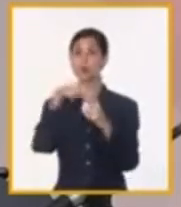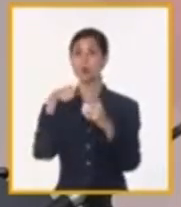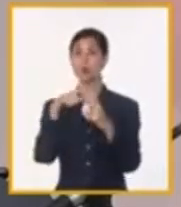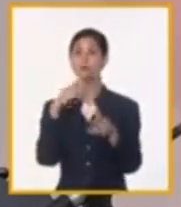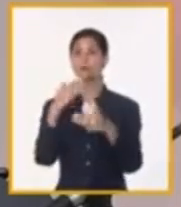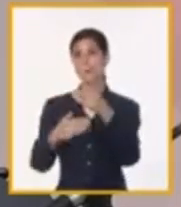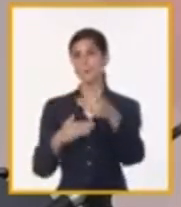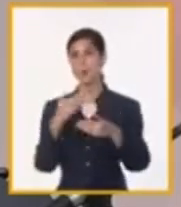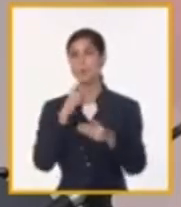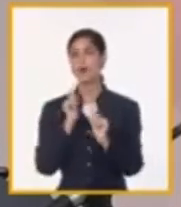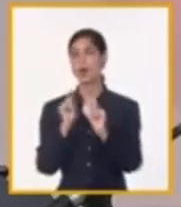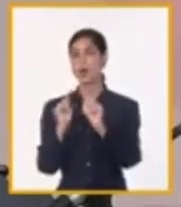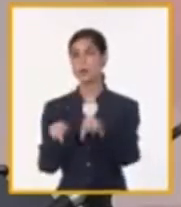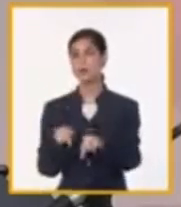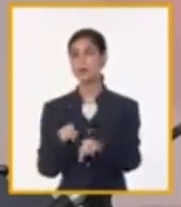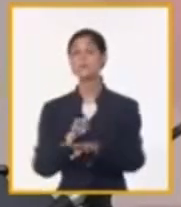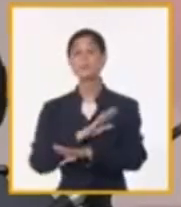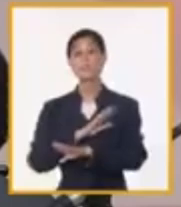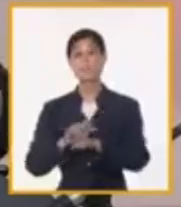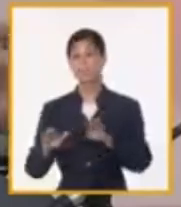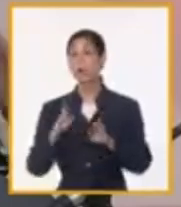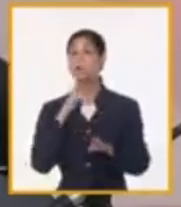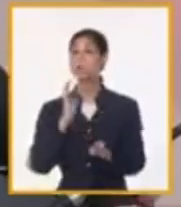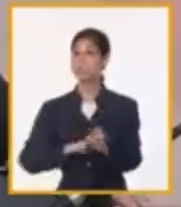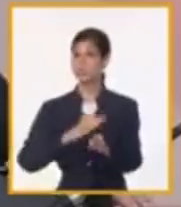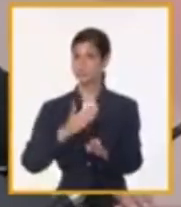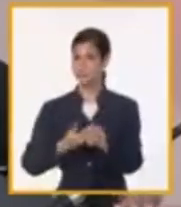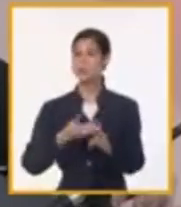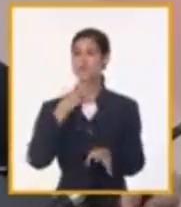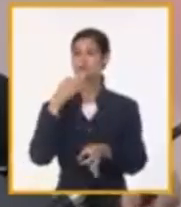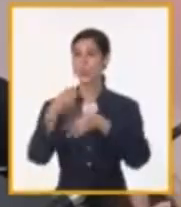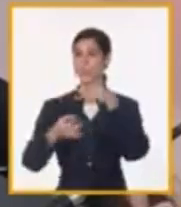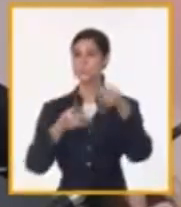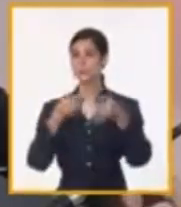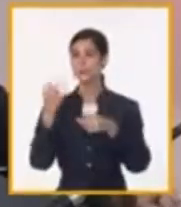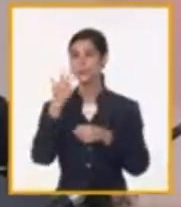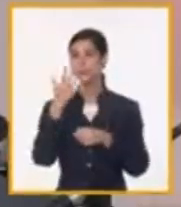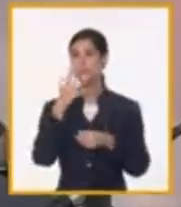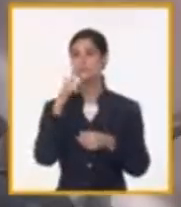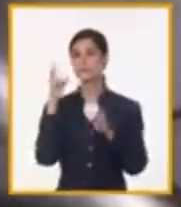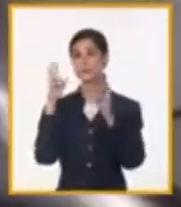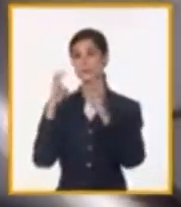de este canal europeo y después Bueno vamos a hablar con nuestro experto en la